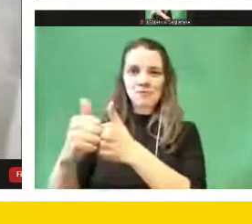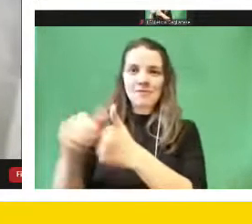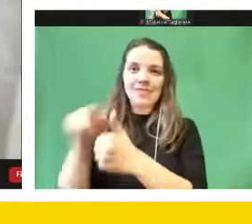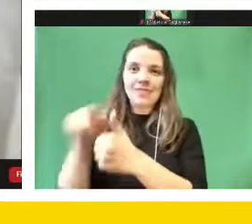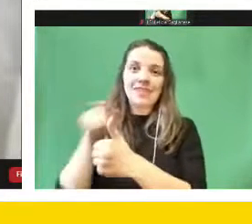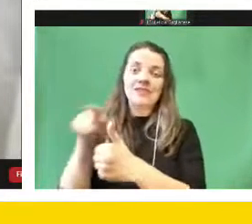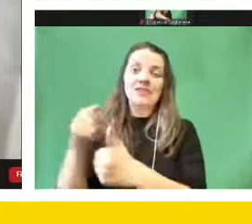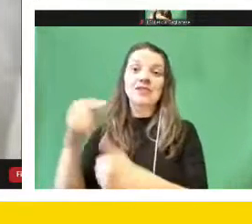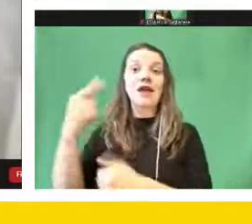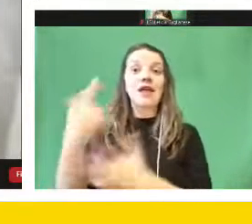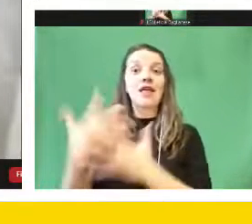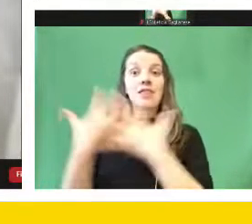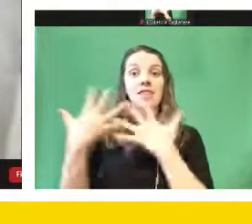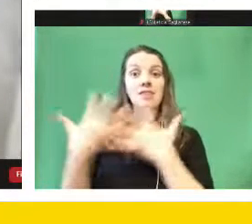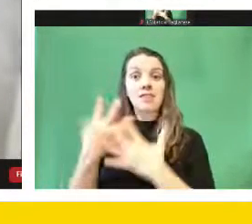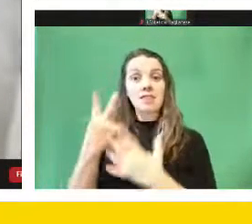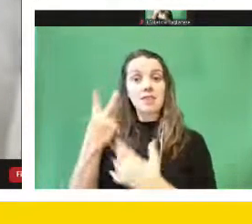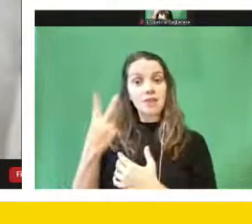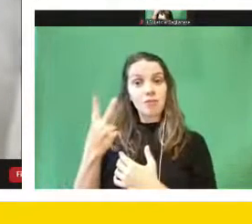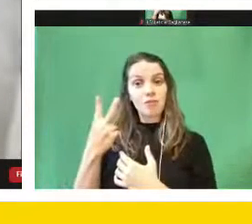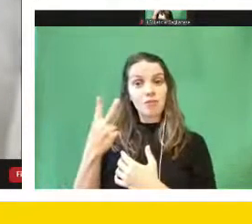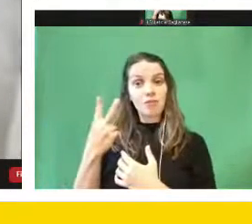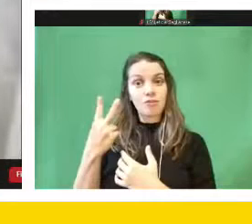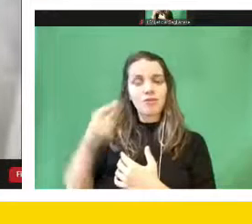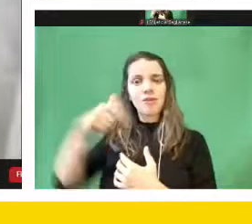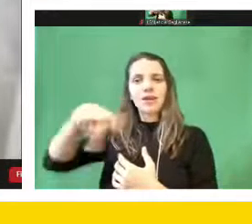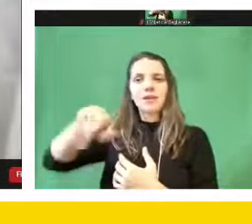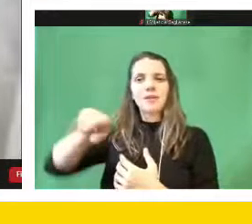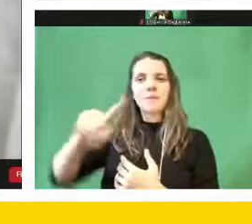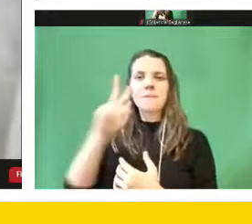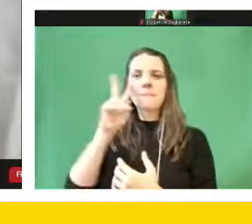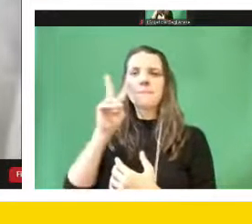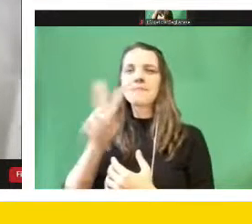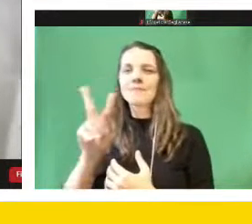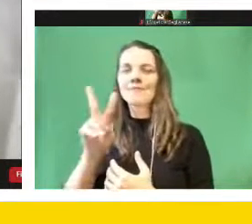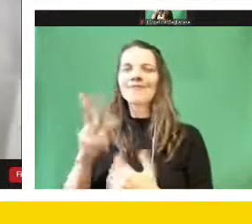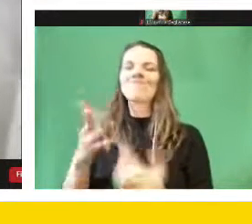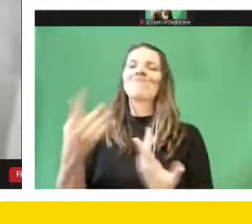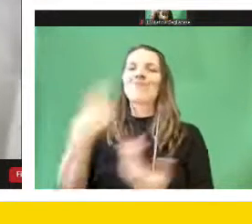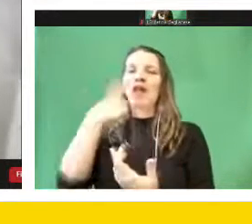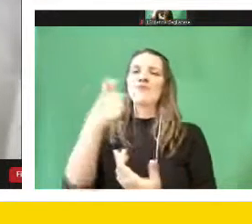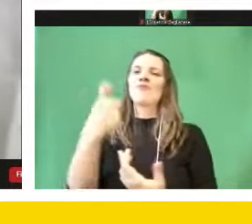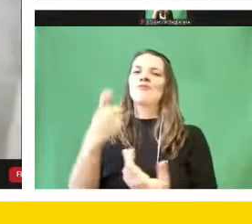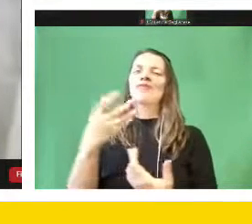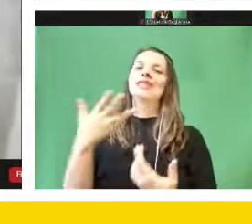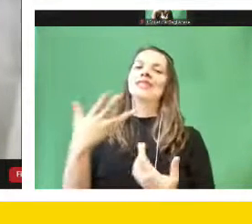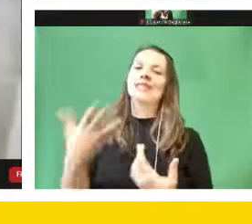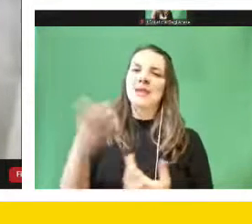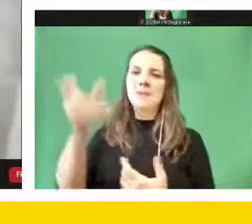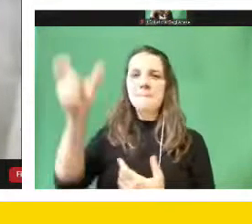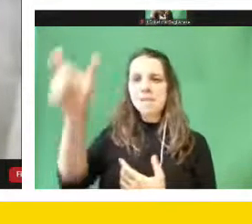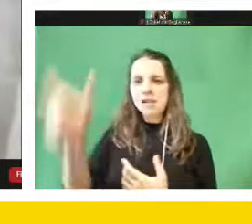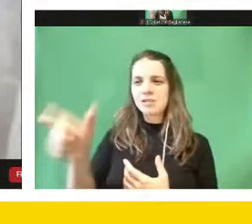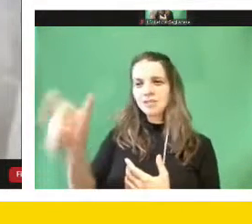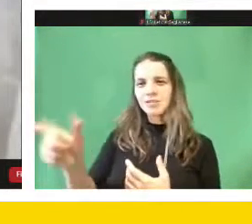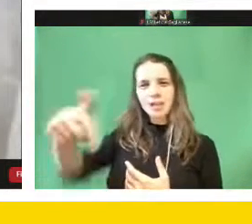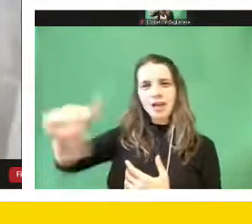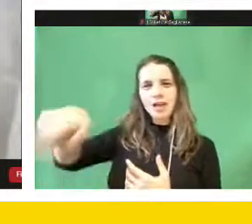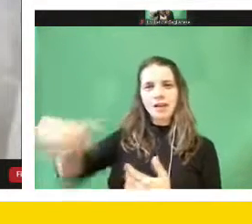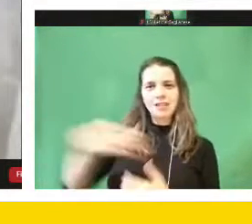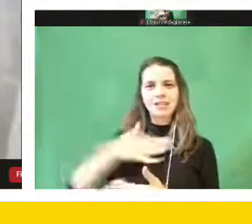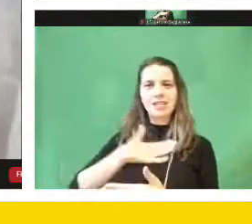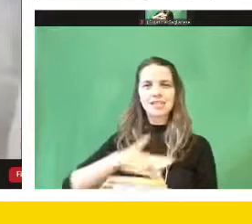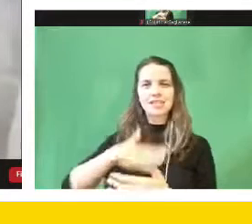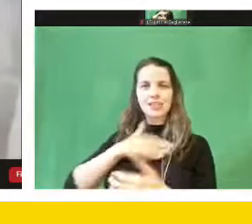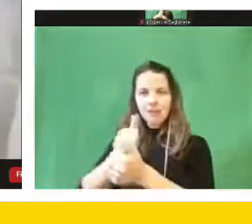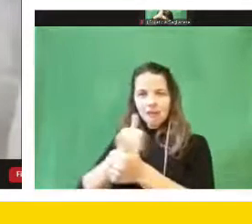las exposiciones y demás, nos revelan que hay una posibilidad concreta de avanzar, de